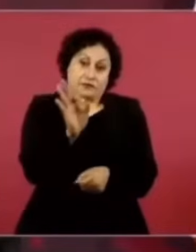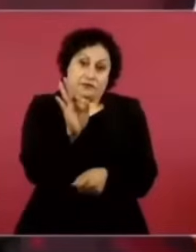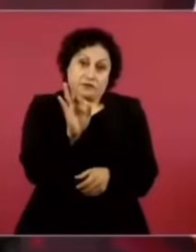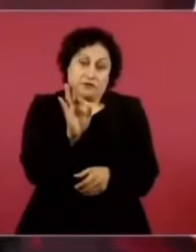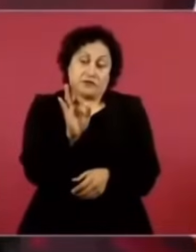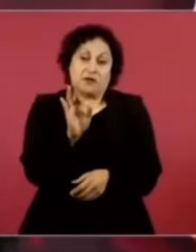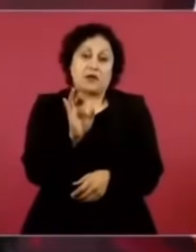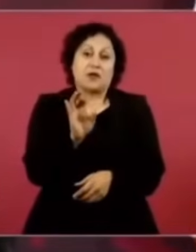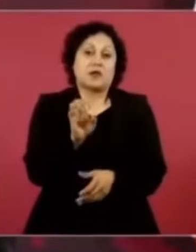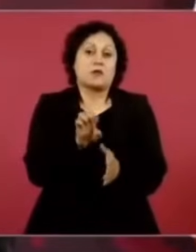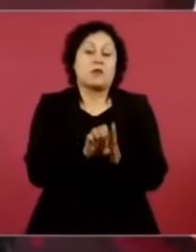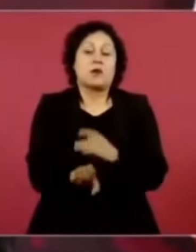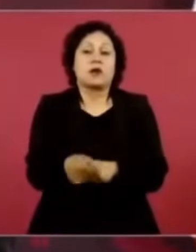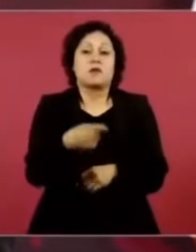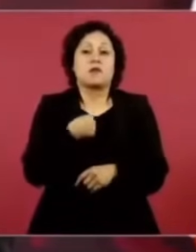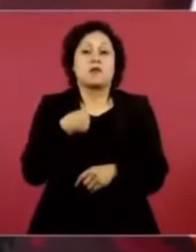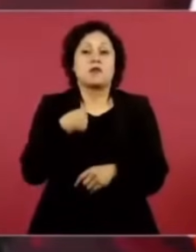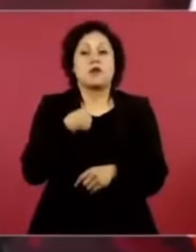no ayuda.